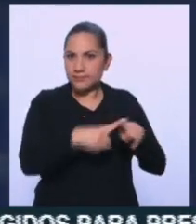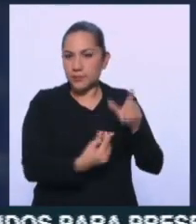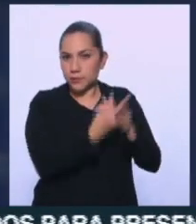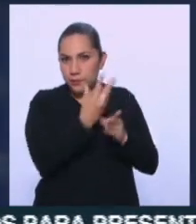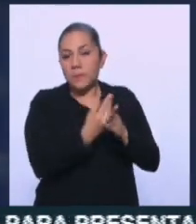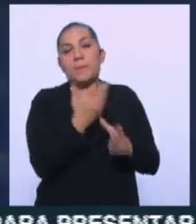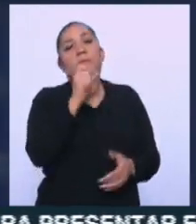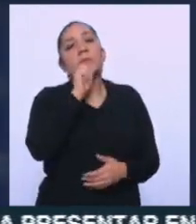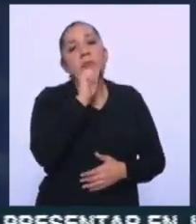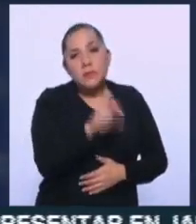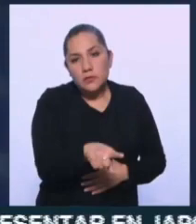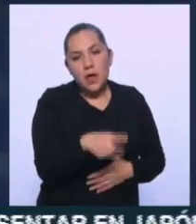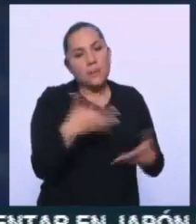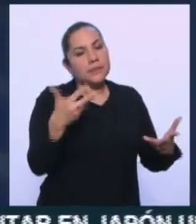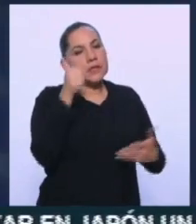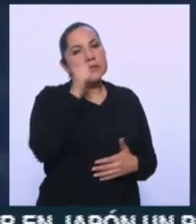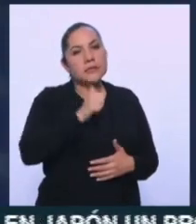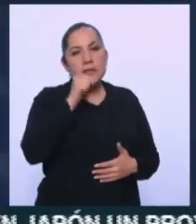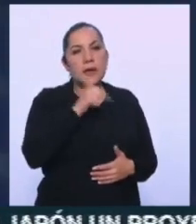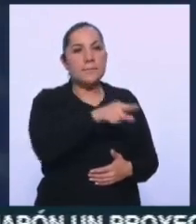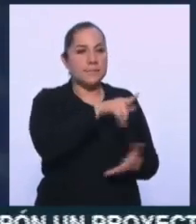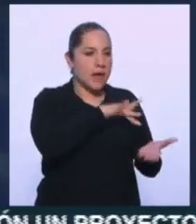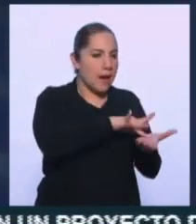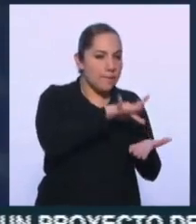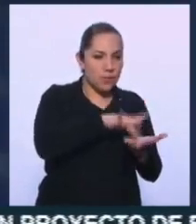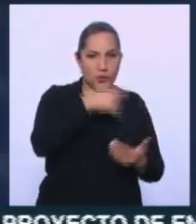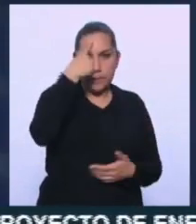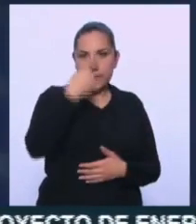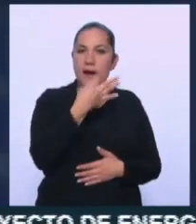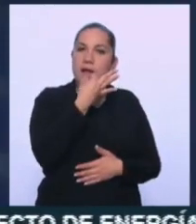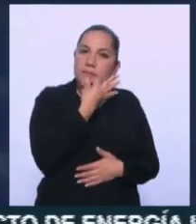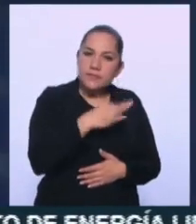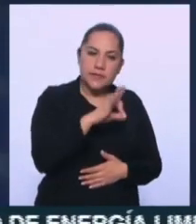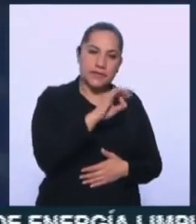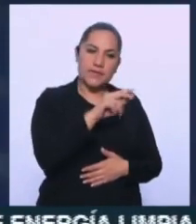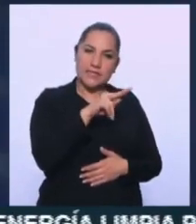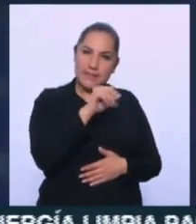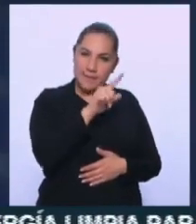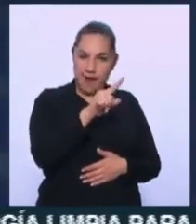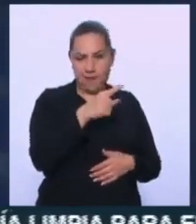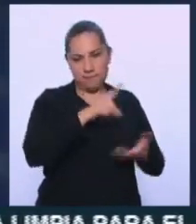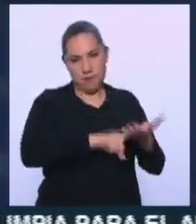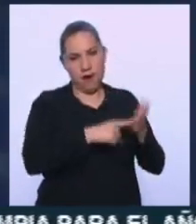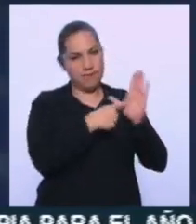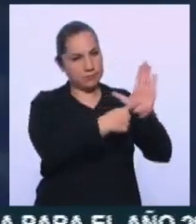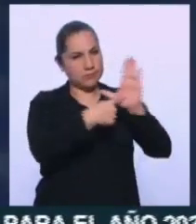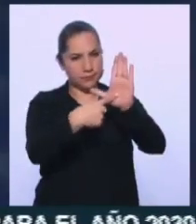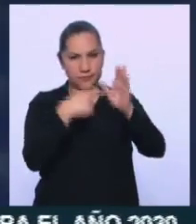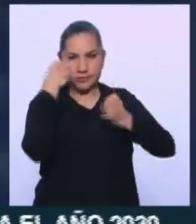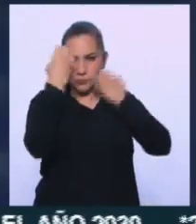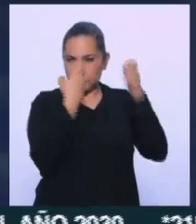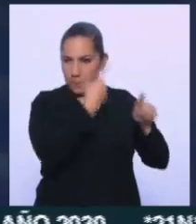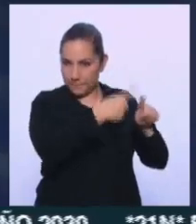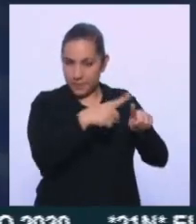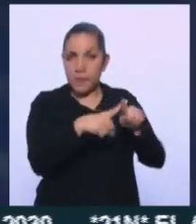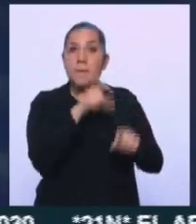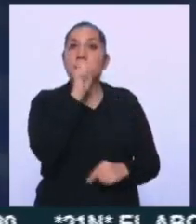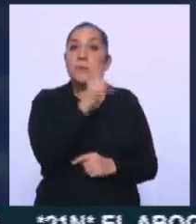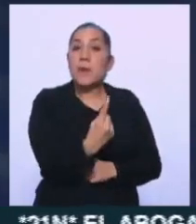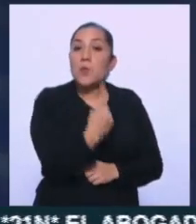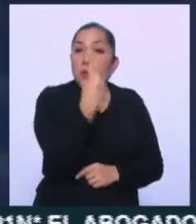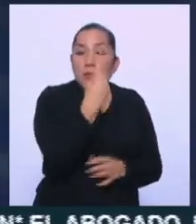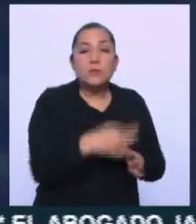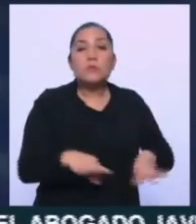apoyo a festivales, ¿no? Que es una forma de promocionar el cine. Tenemos una de investigación y una muy importante que es apoyo a cineclubs,